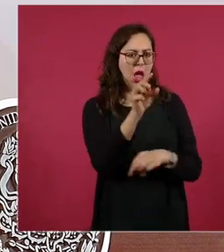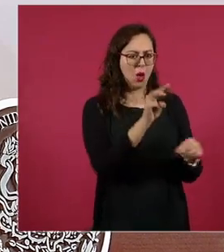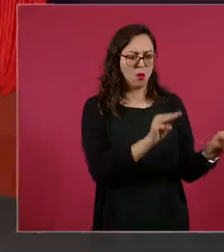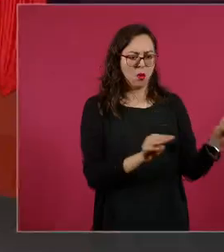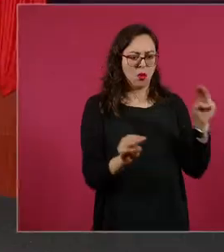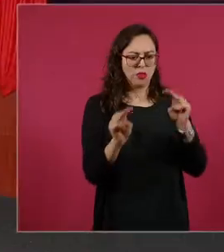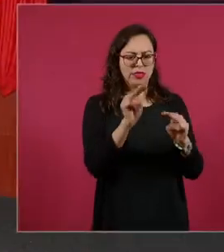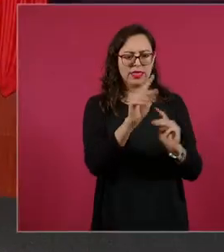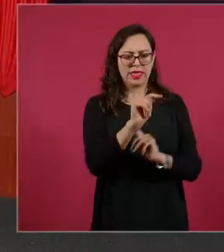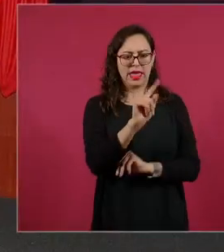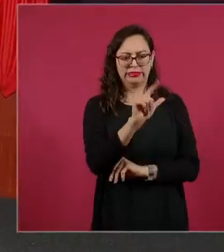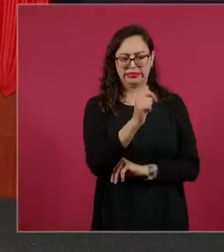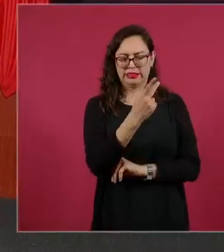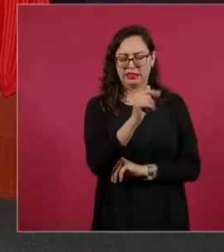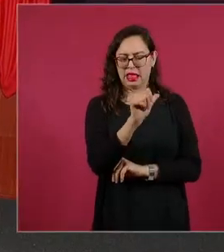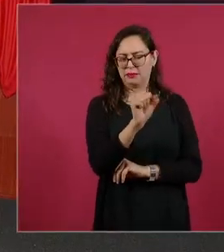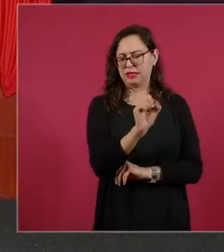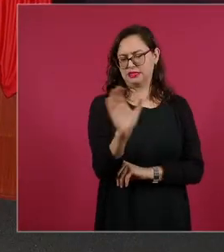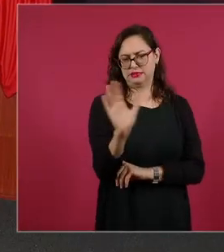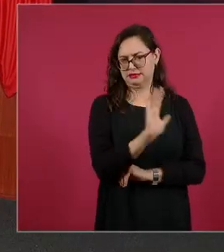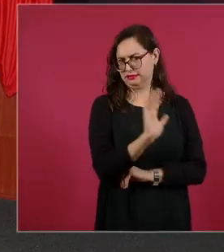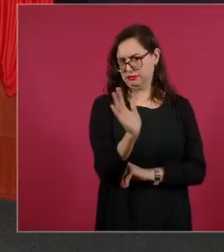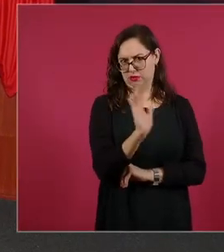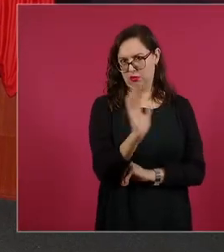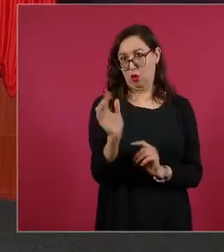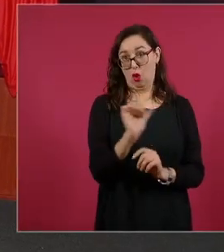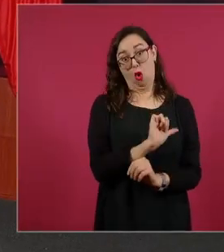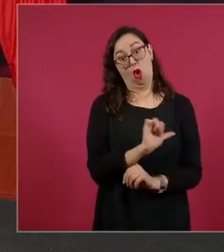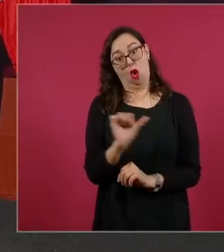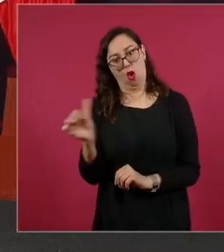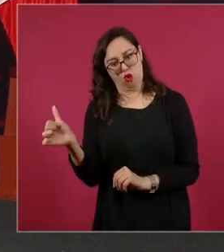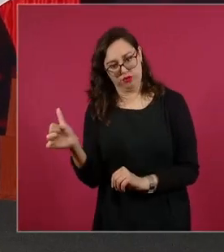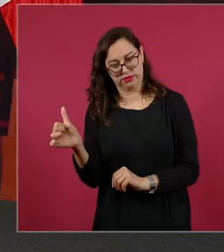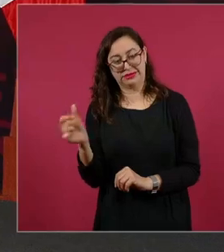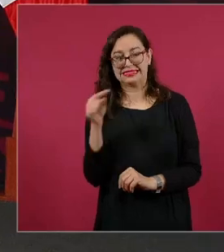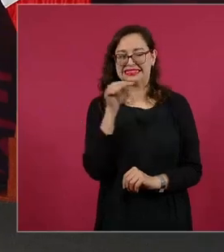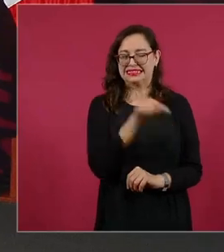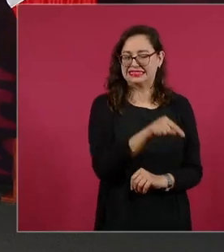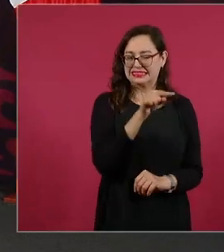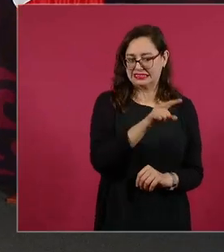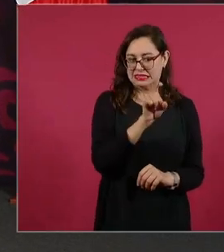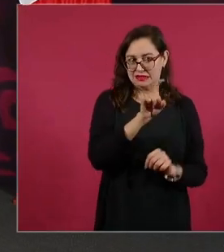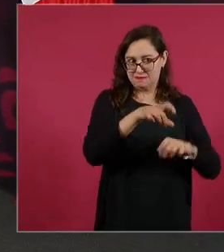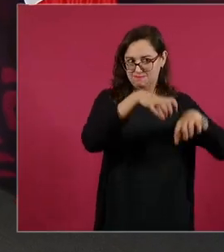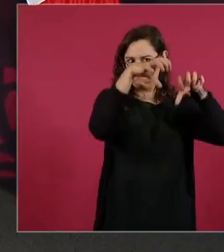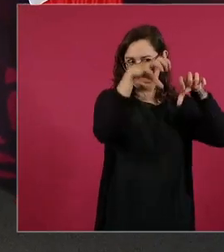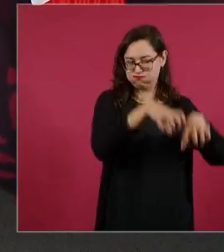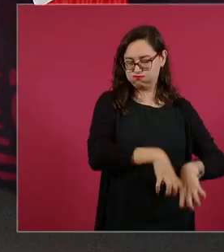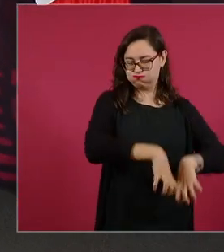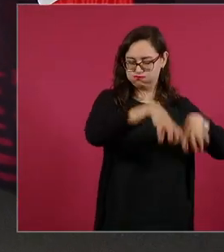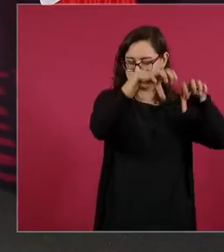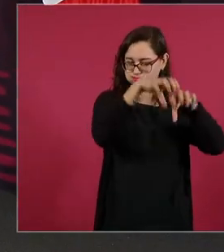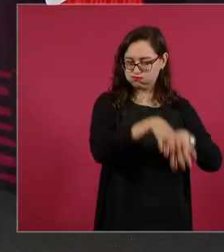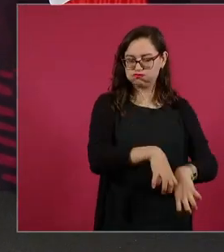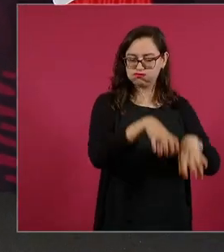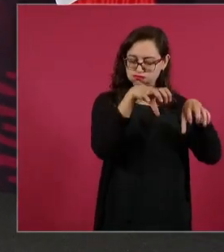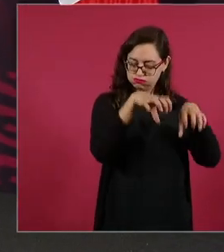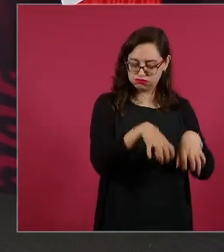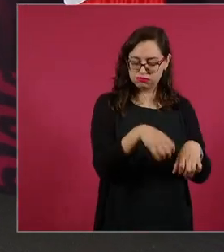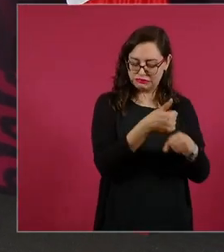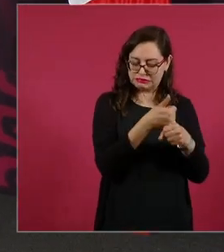padecieron mucho por las aguas en Tlapa ya está atendiendo